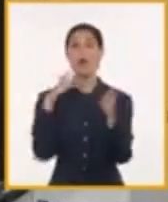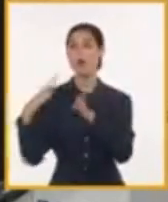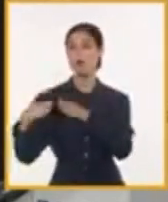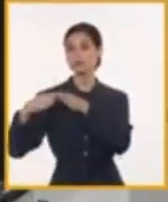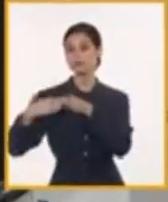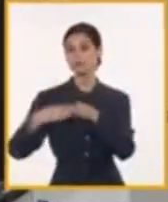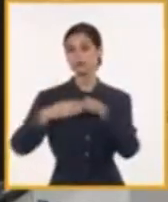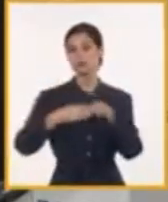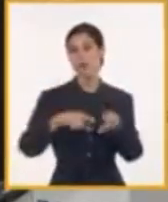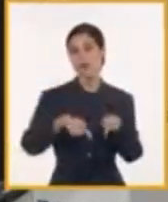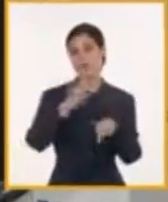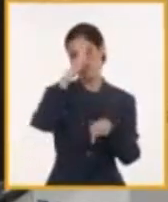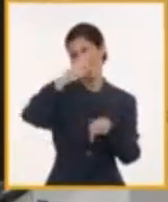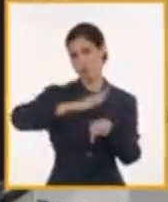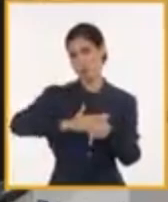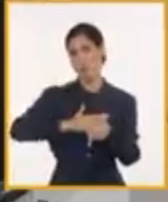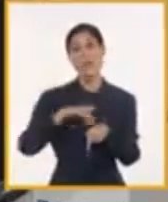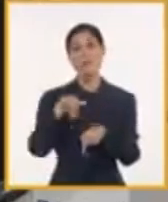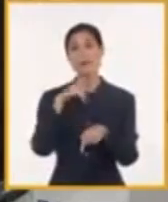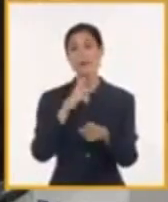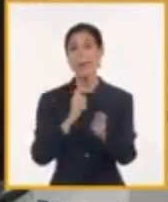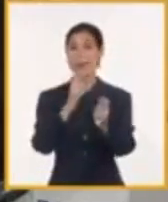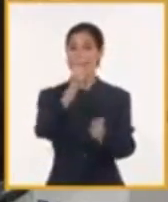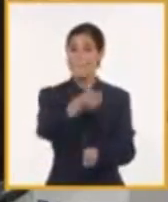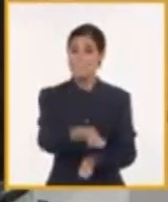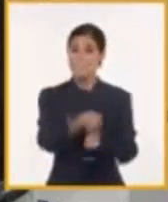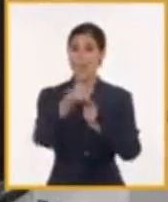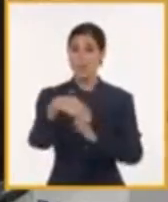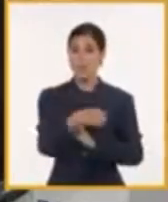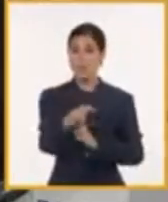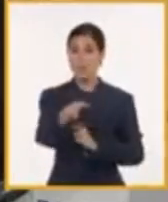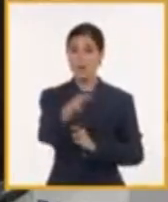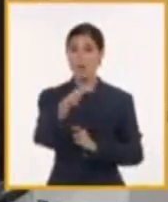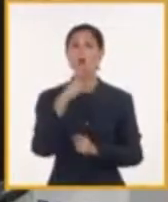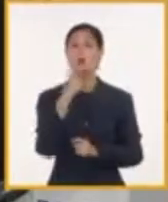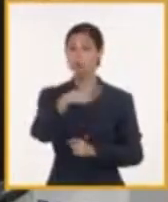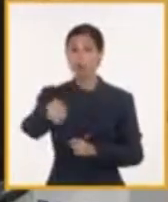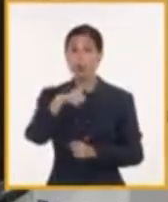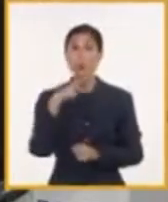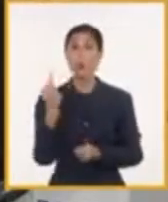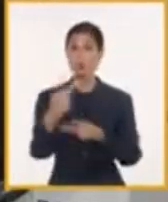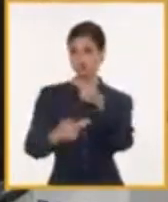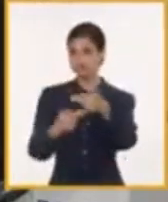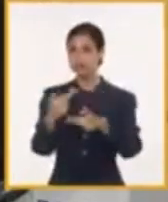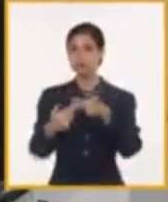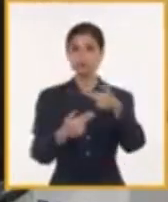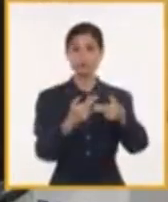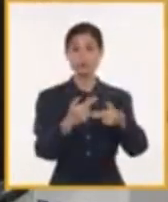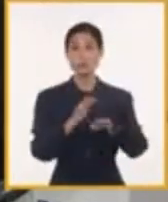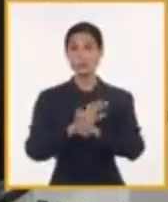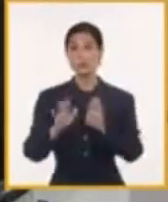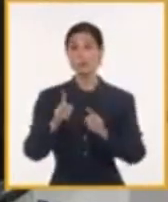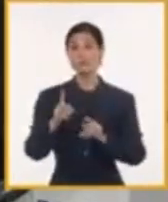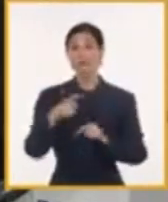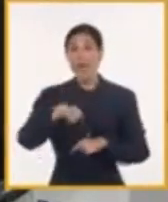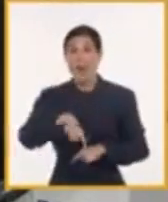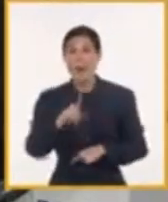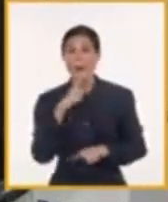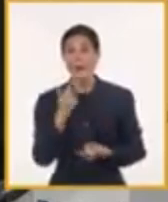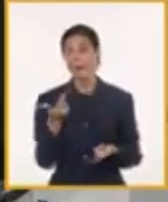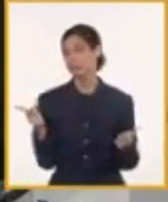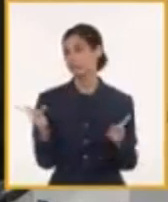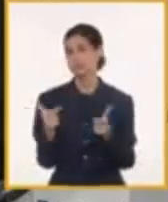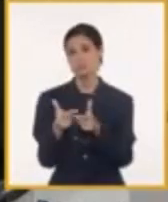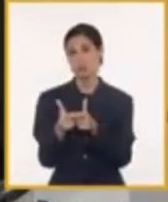esa época se pescaba mucho más de todas las especies en la plataforma que la que pescamos hoy. Pero podemos llegar a